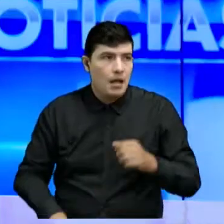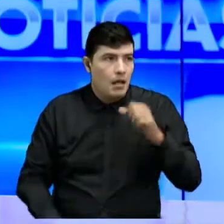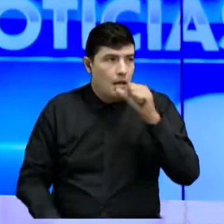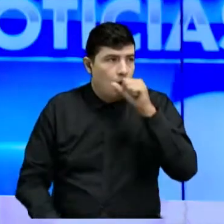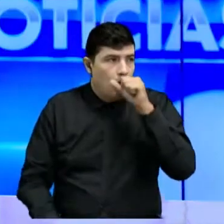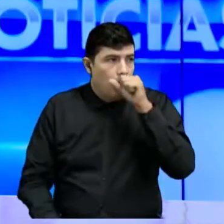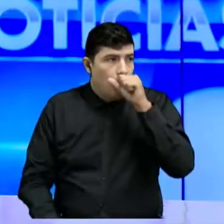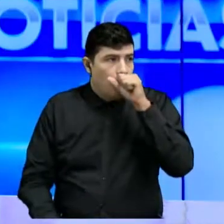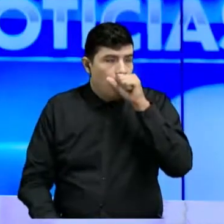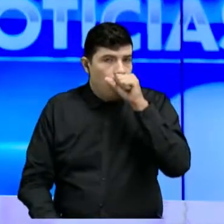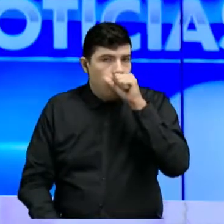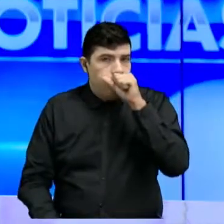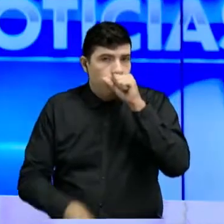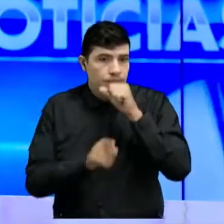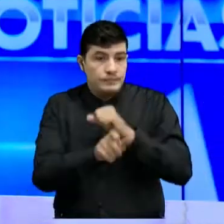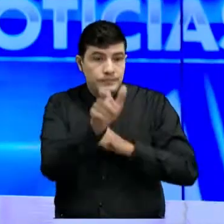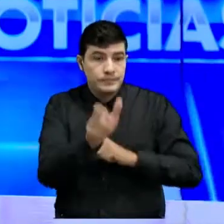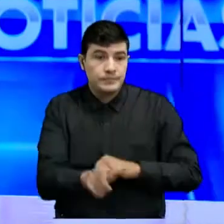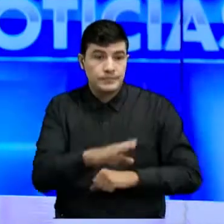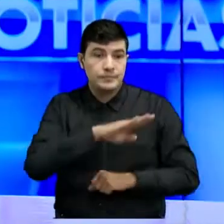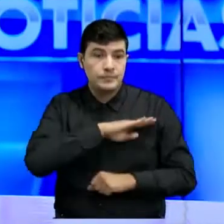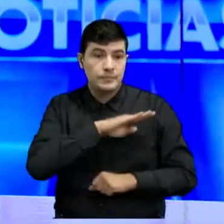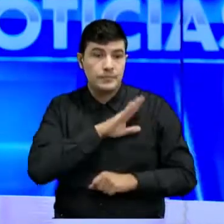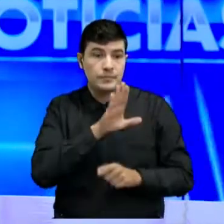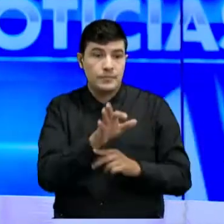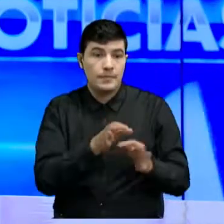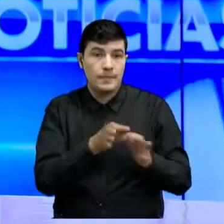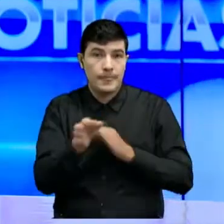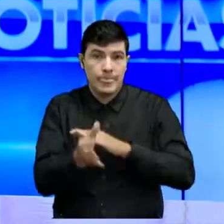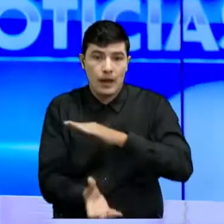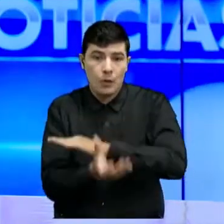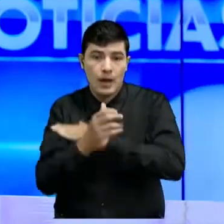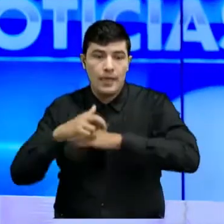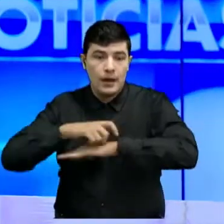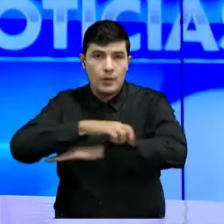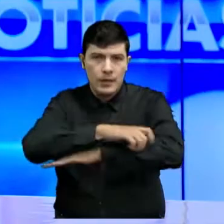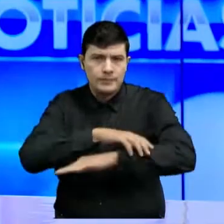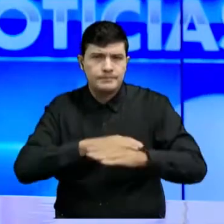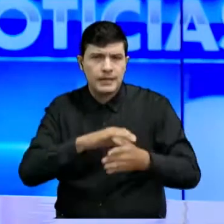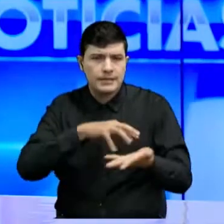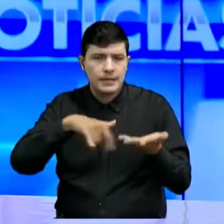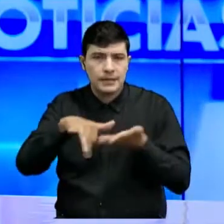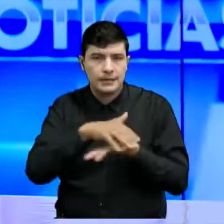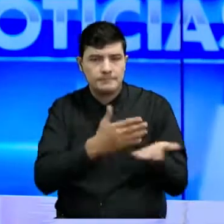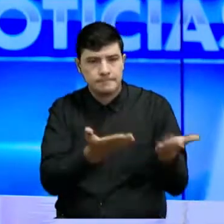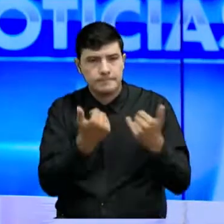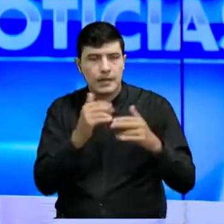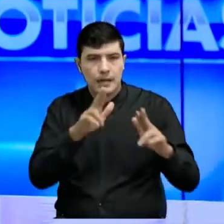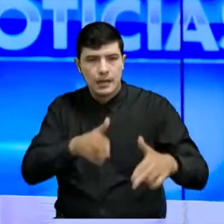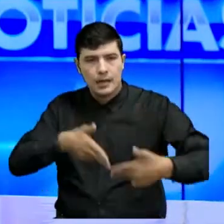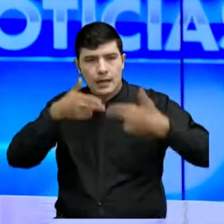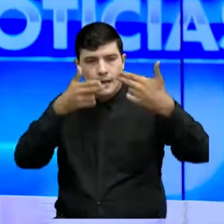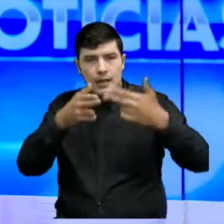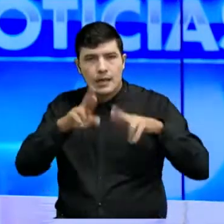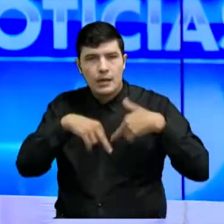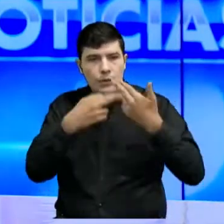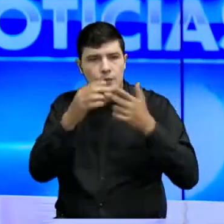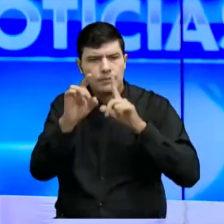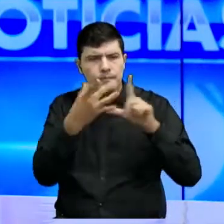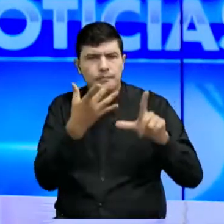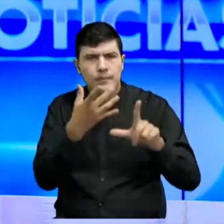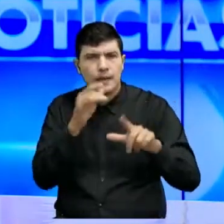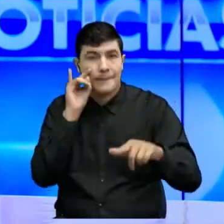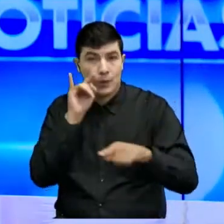el alcalde y el presidente del consejo del municipio de guadalupe santander fueron llamados a audiencia virtual por parte de la procuraduría debido a un